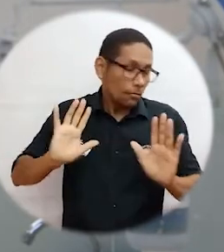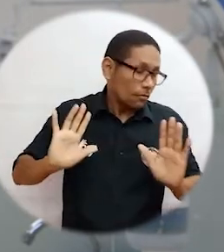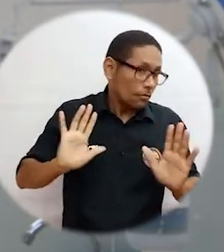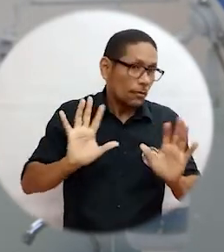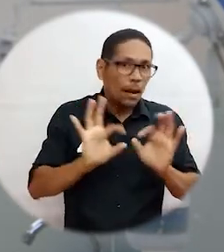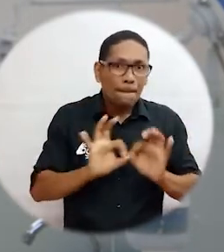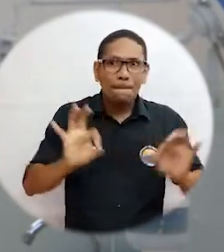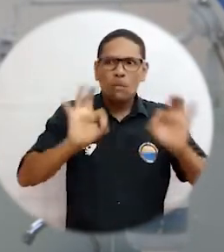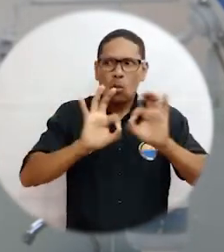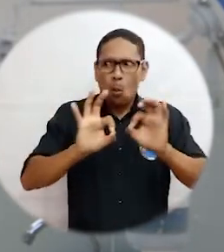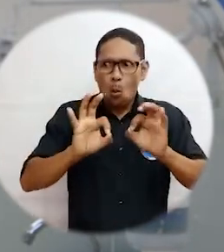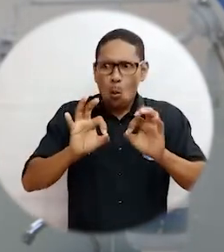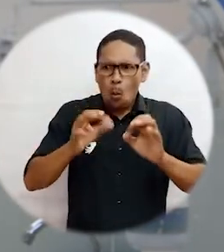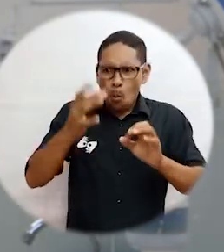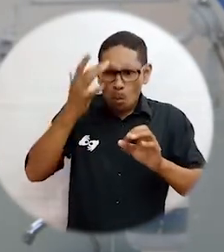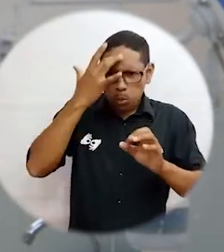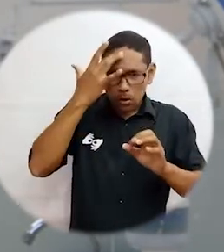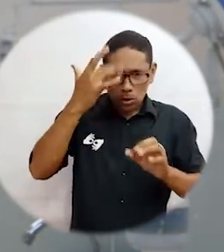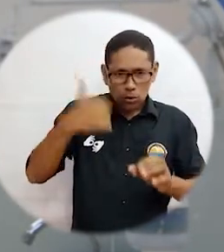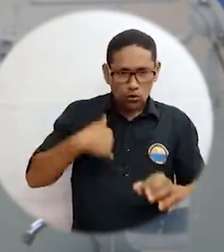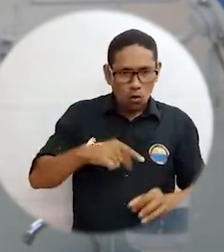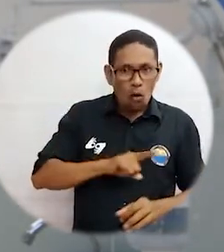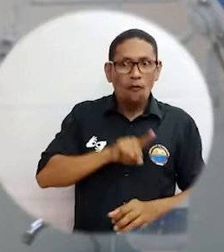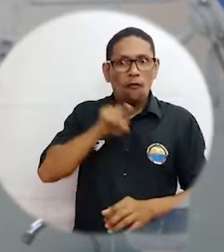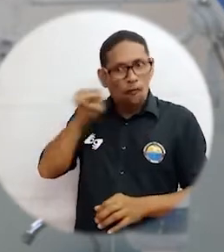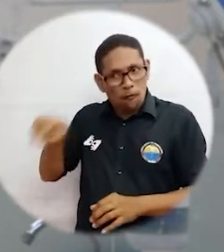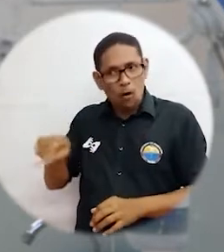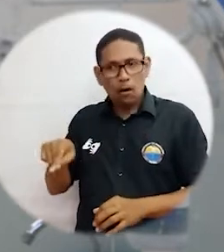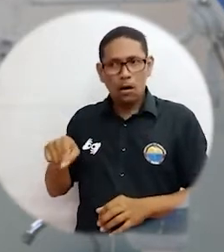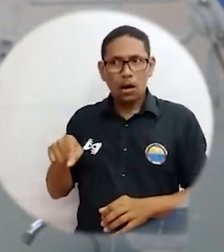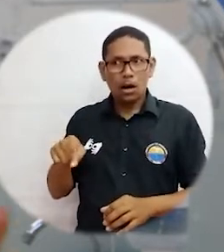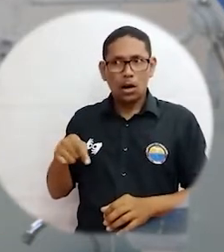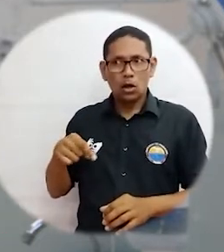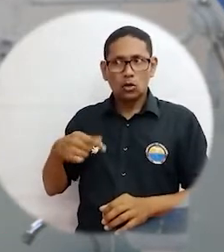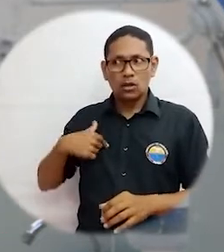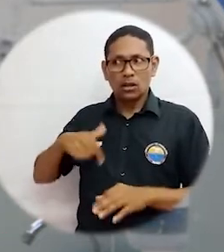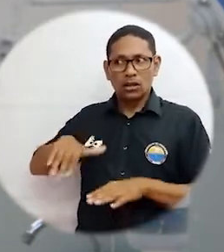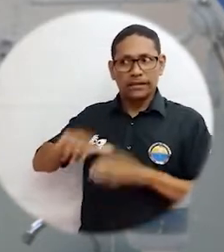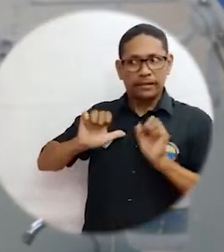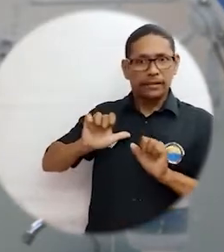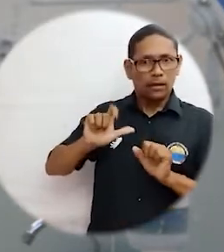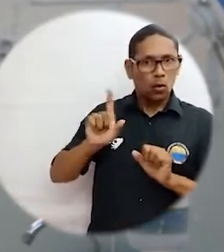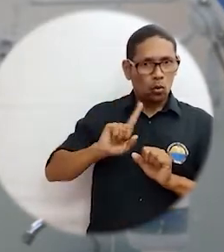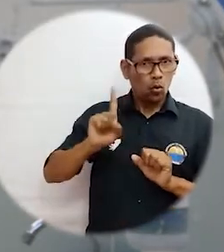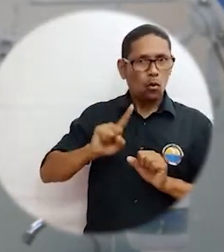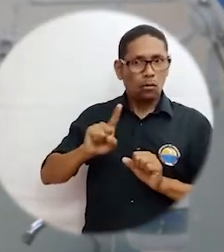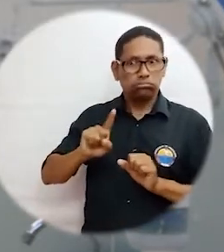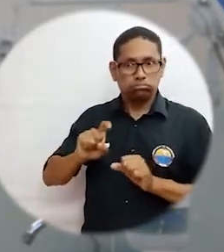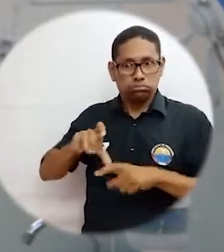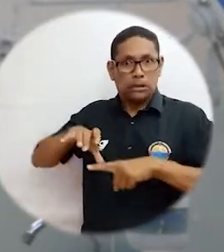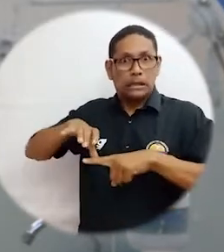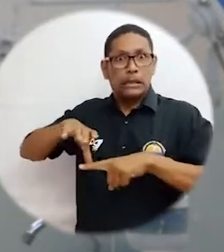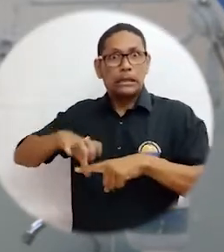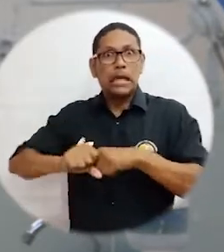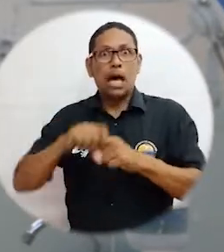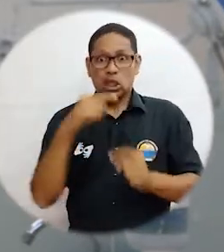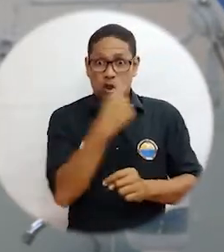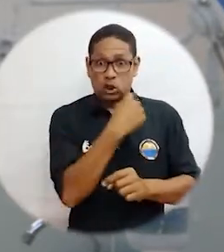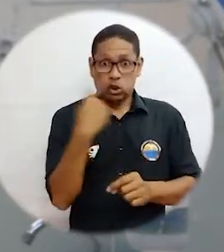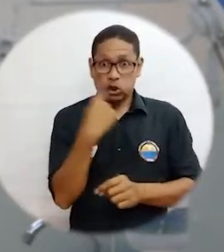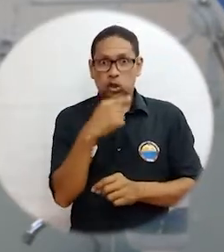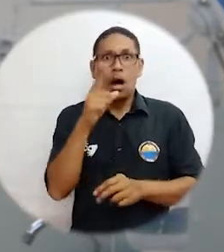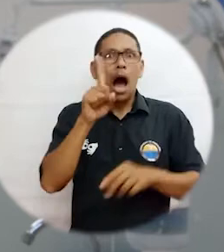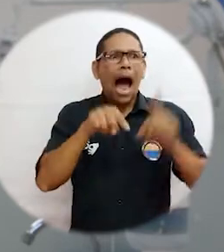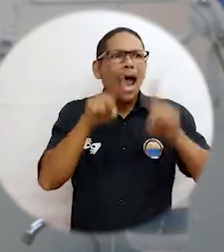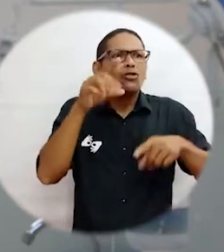asistir, debemos identificar cuáles son esas razones por las que yo debo continuar, no abandonar la visita al